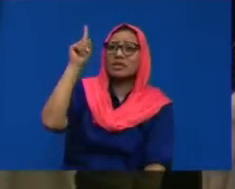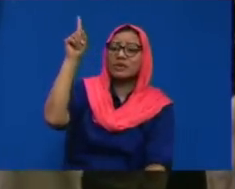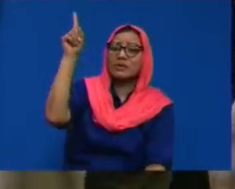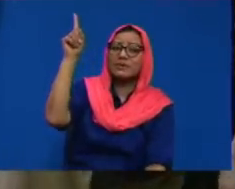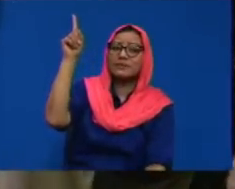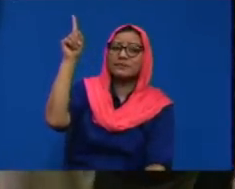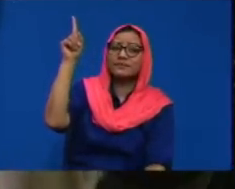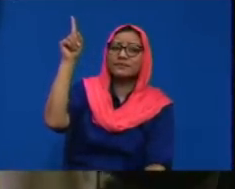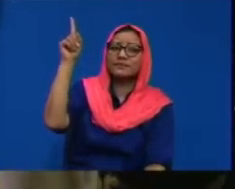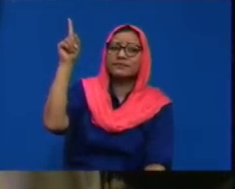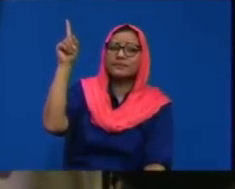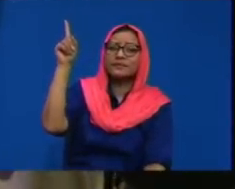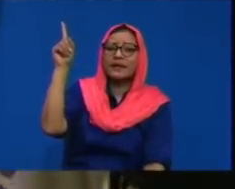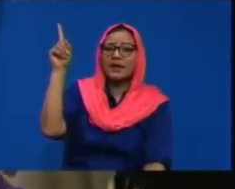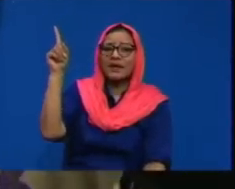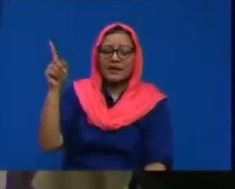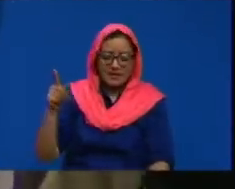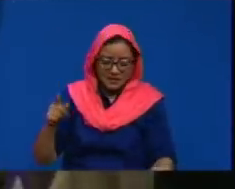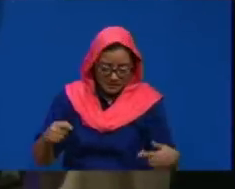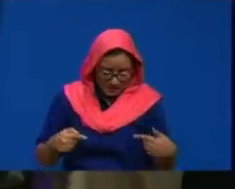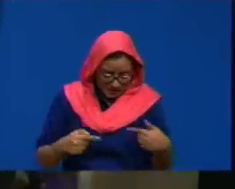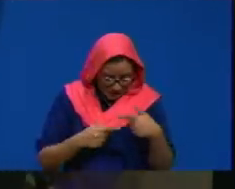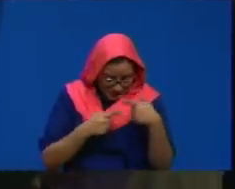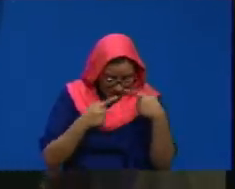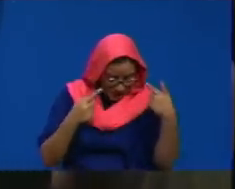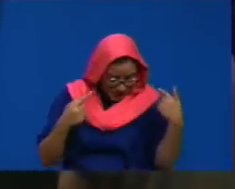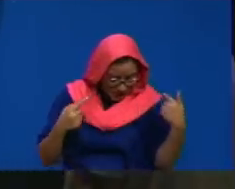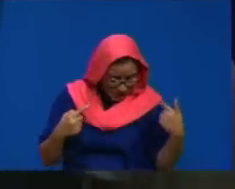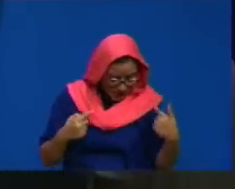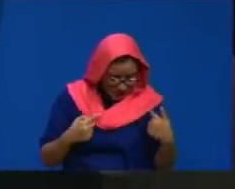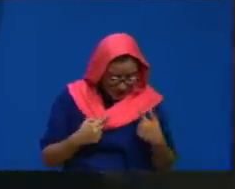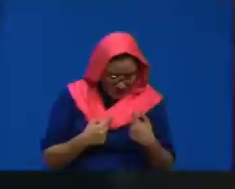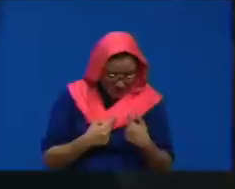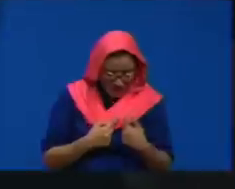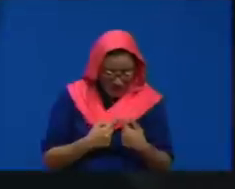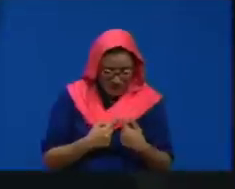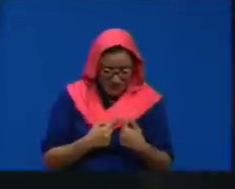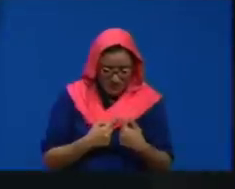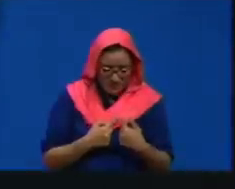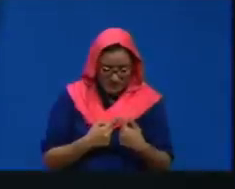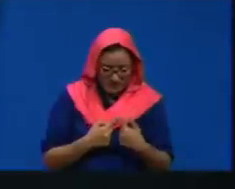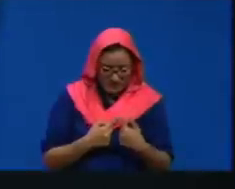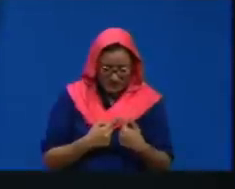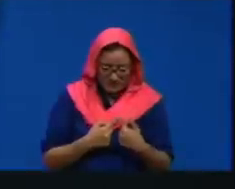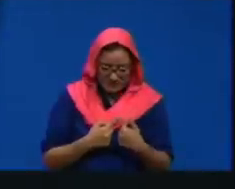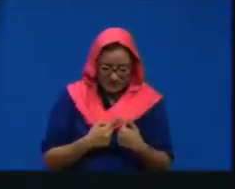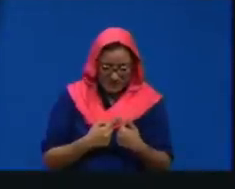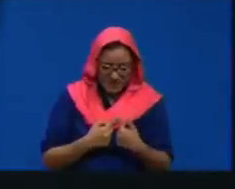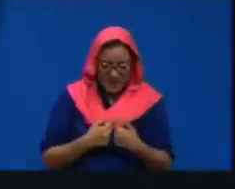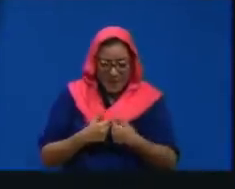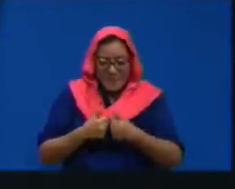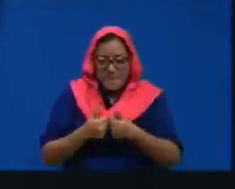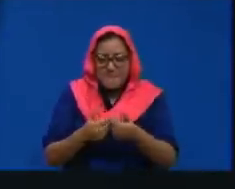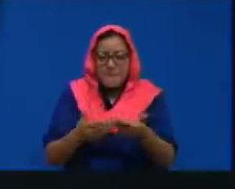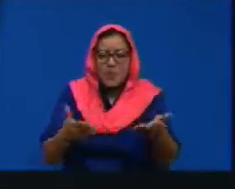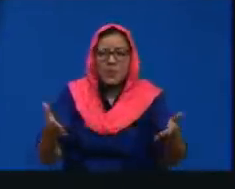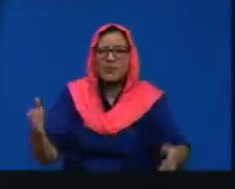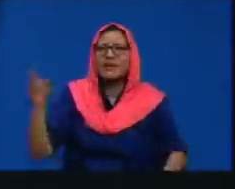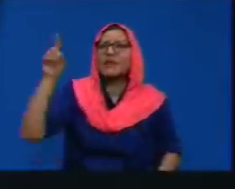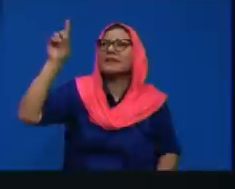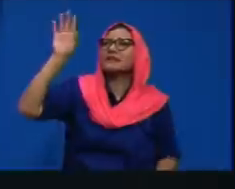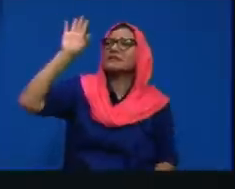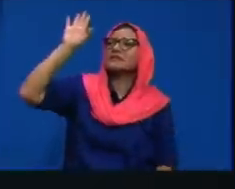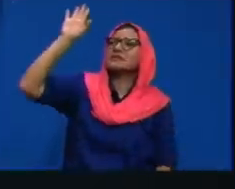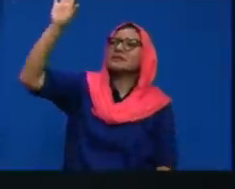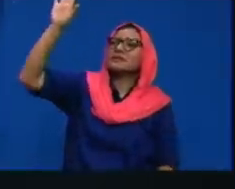con un corazón agradecido por tus bondades y